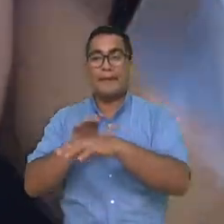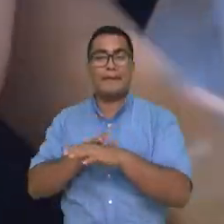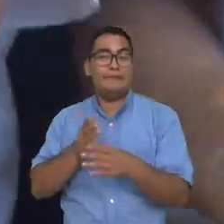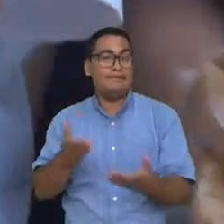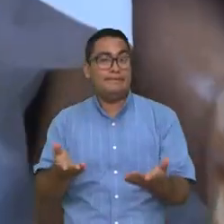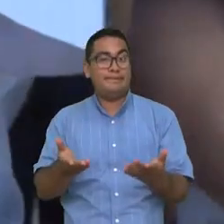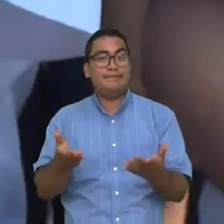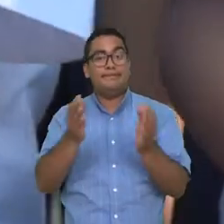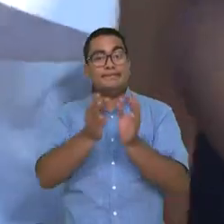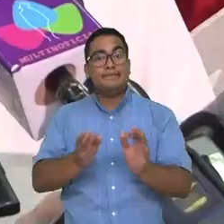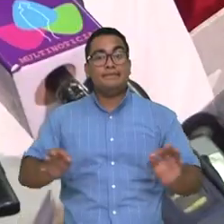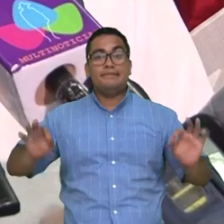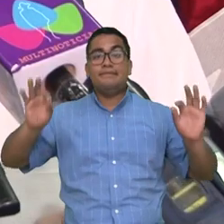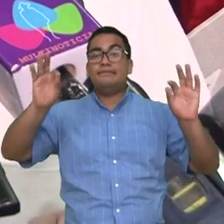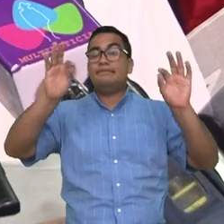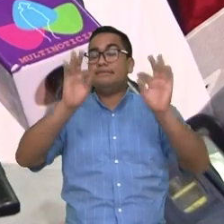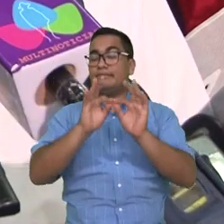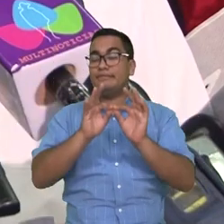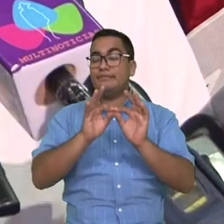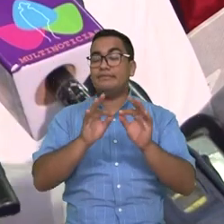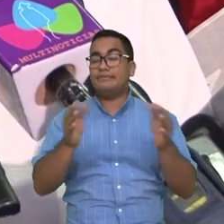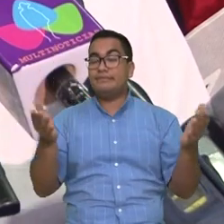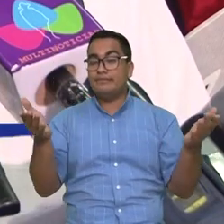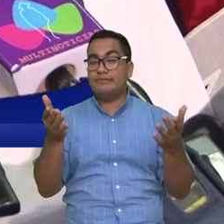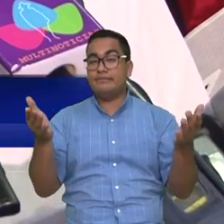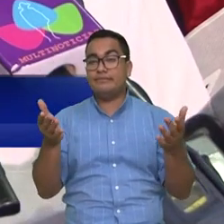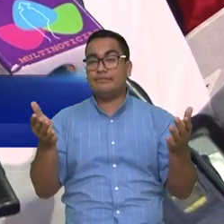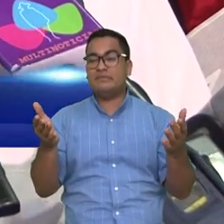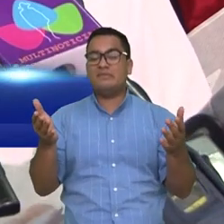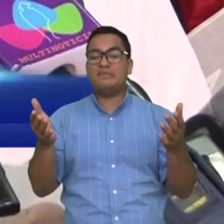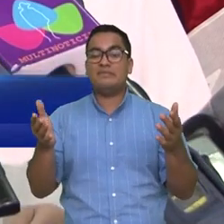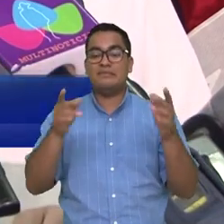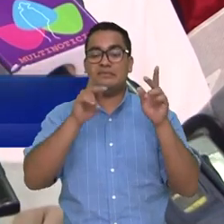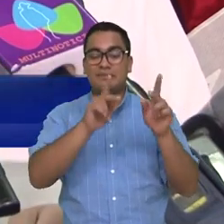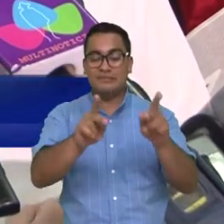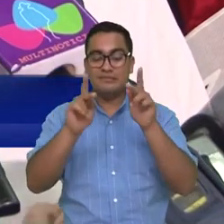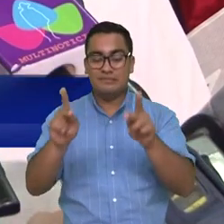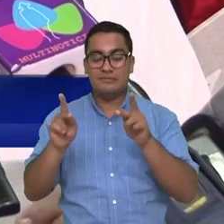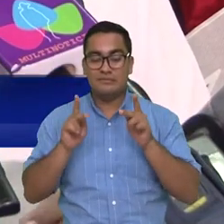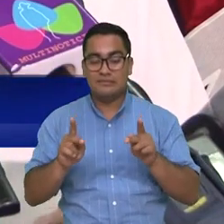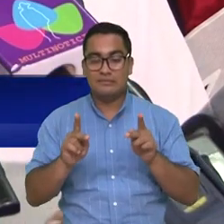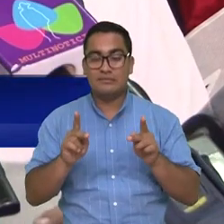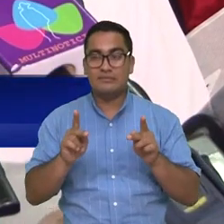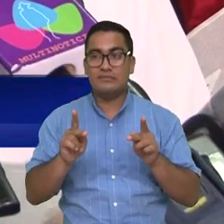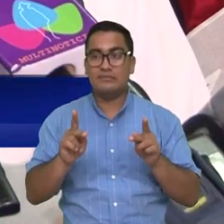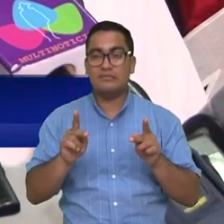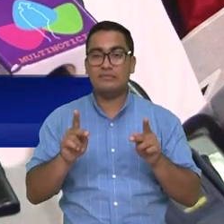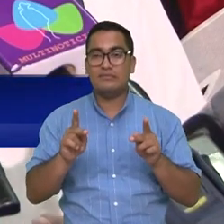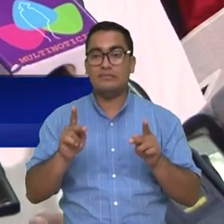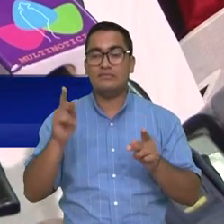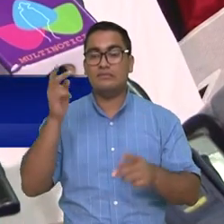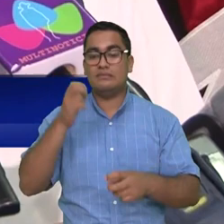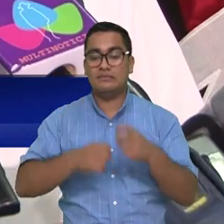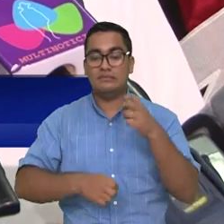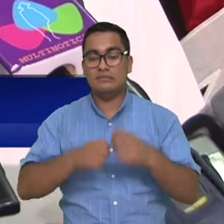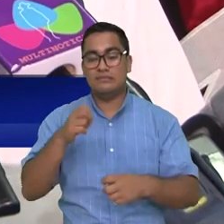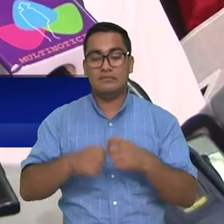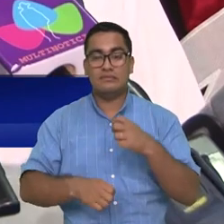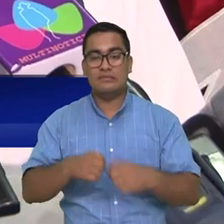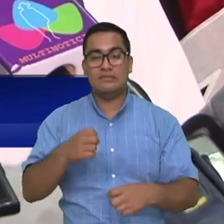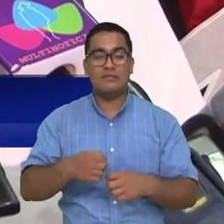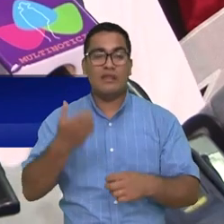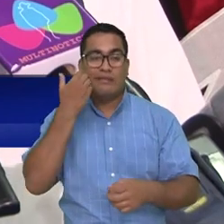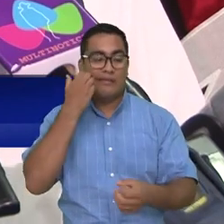clave es cómo las personas que se complican por tener